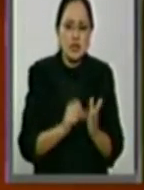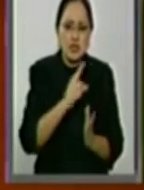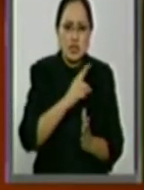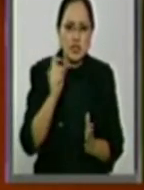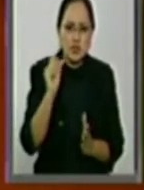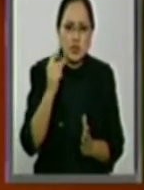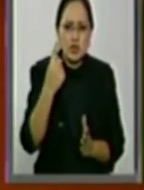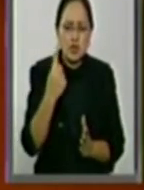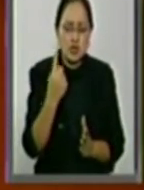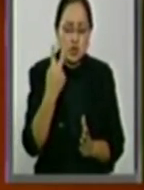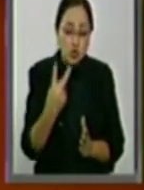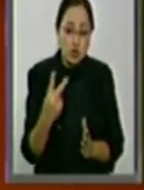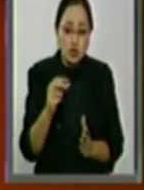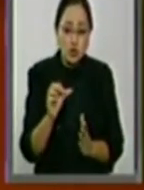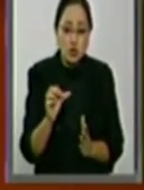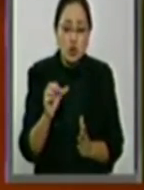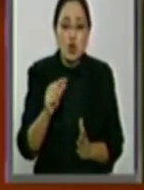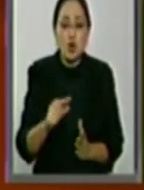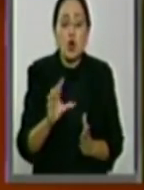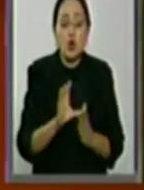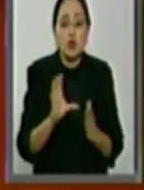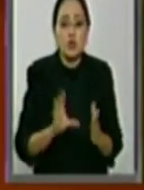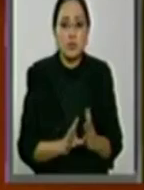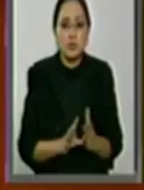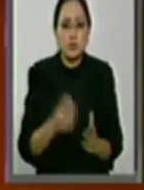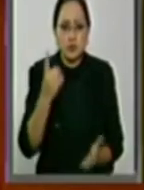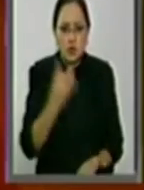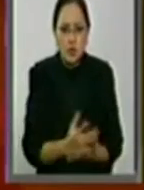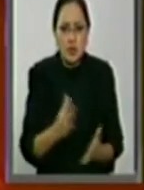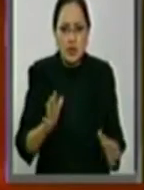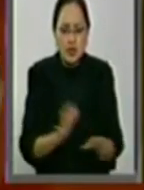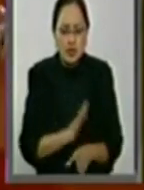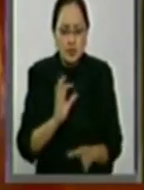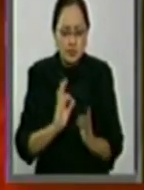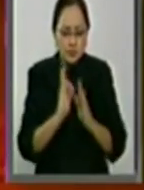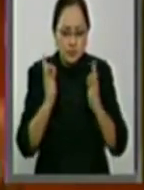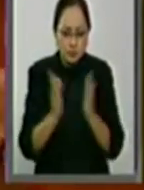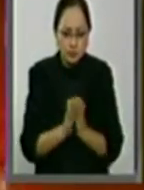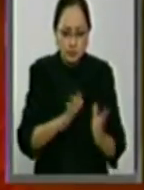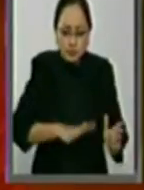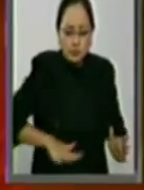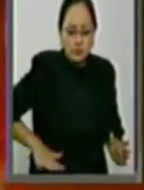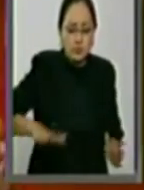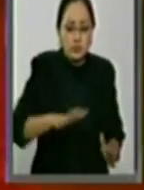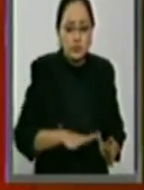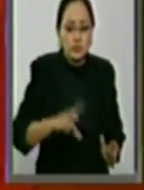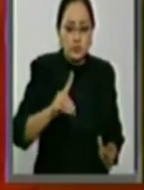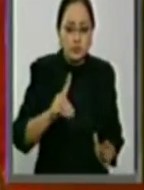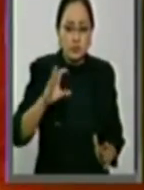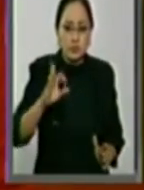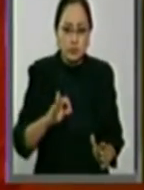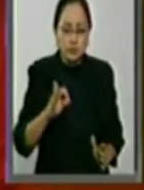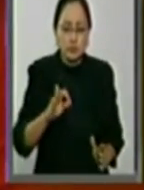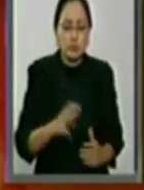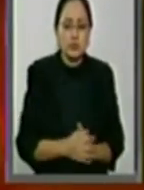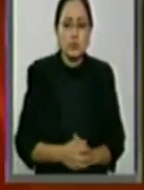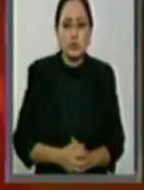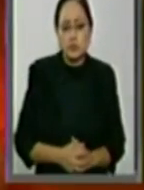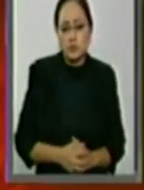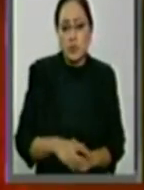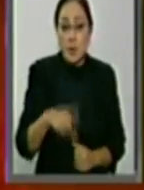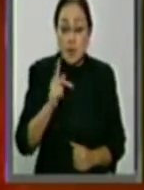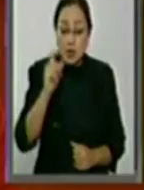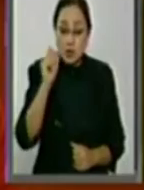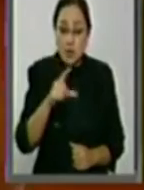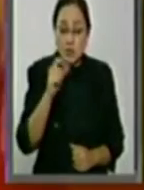porque estamos no solamente modificando la condición de esta zona metropolitana del Valle de México, pero